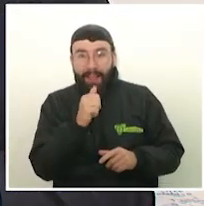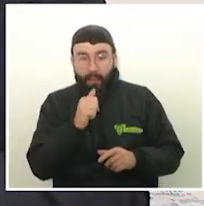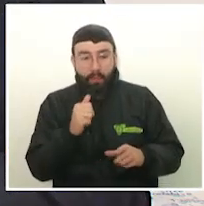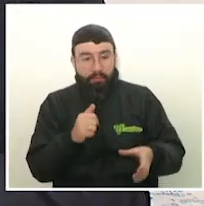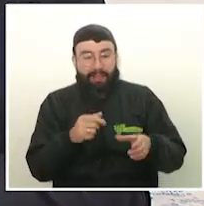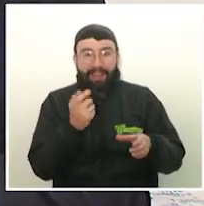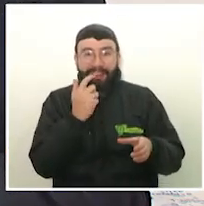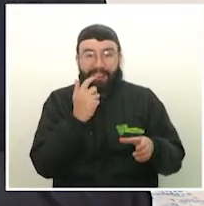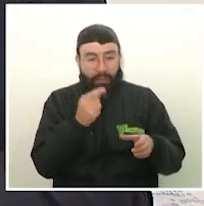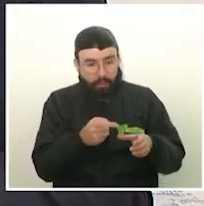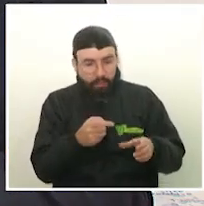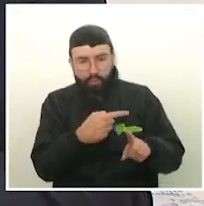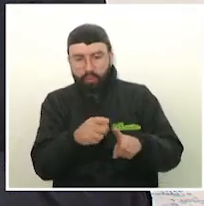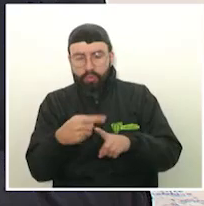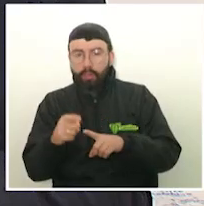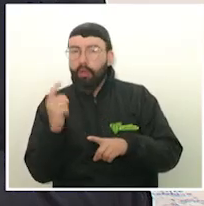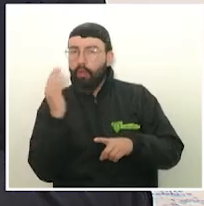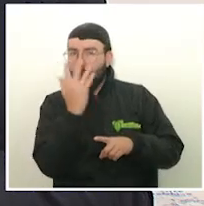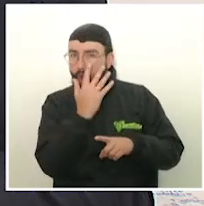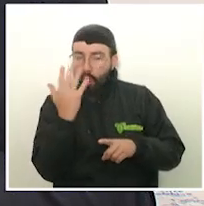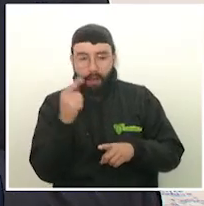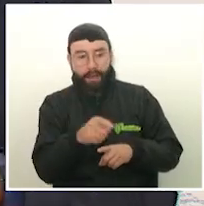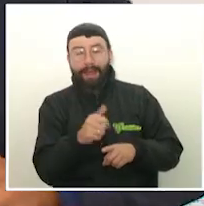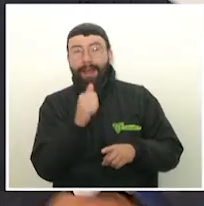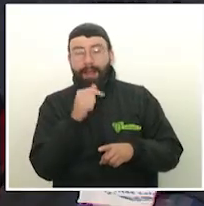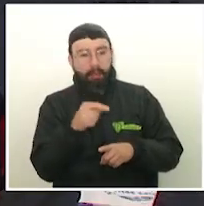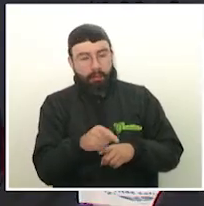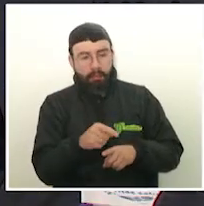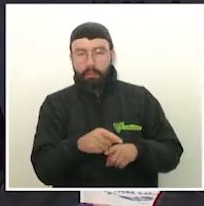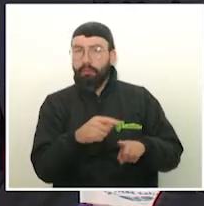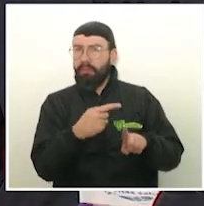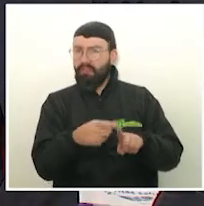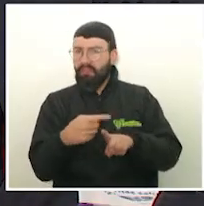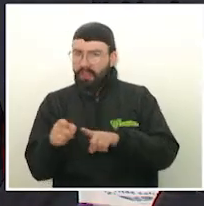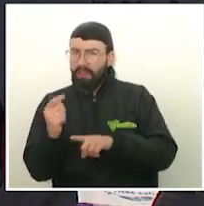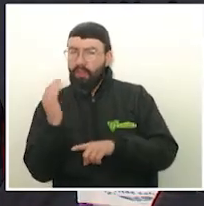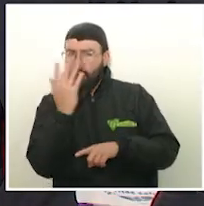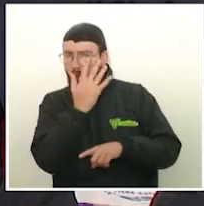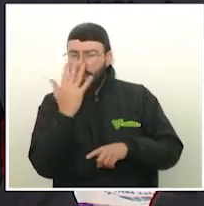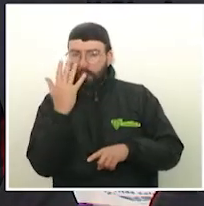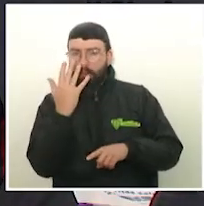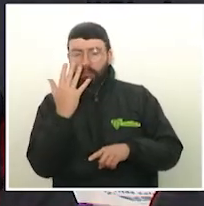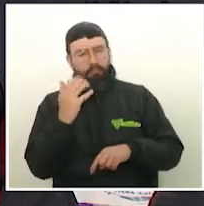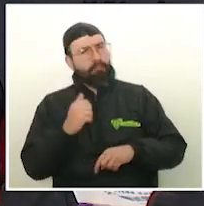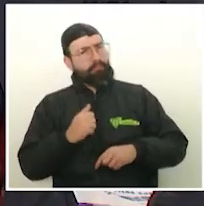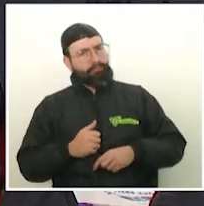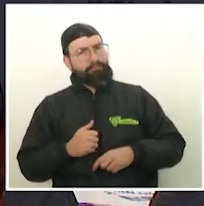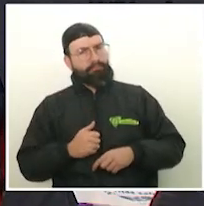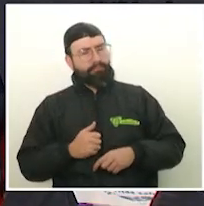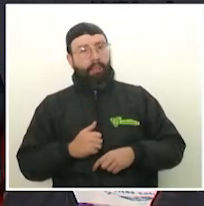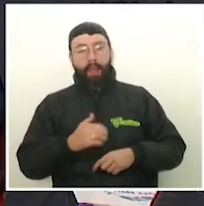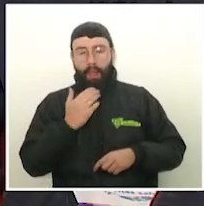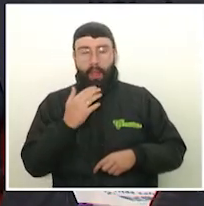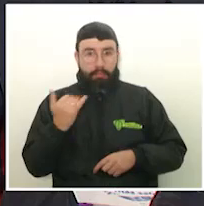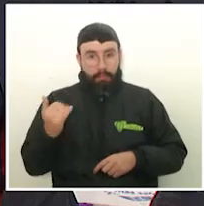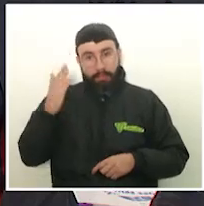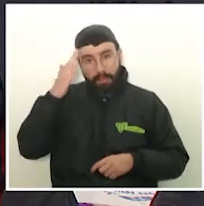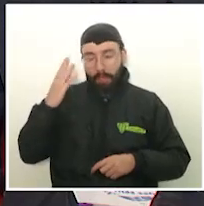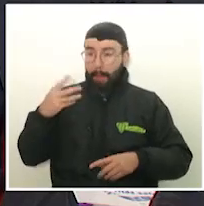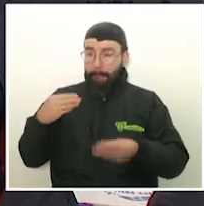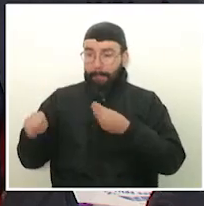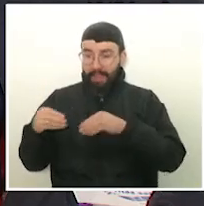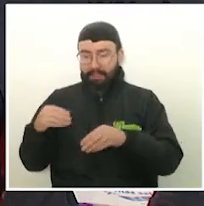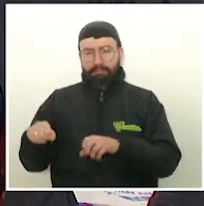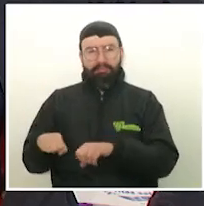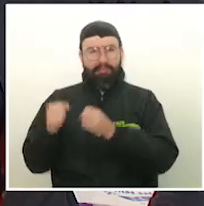diferentes colores, porque si bien es cierto que el plástico es dañino,